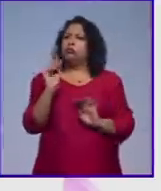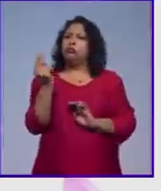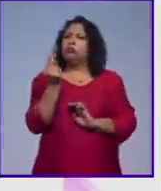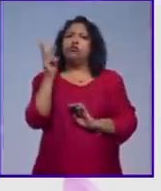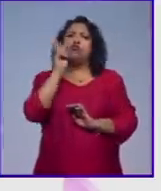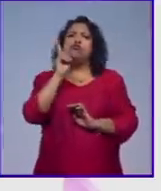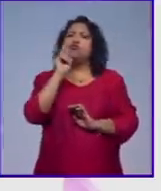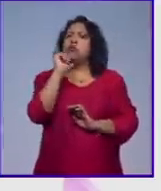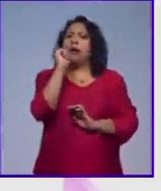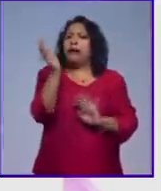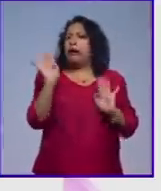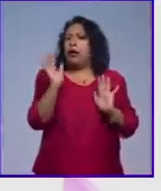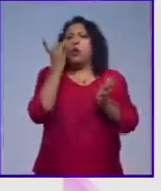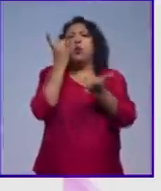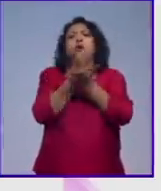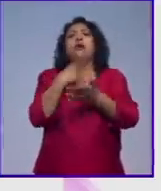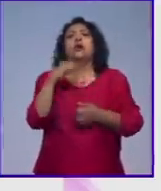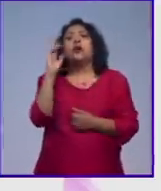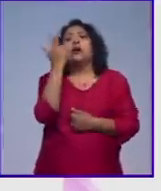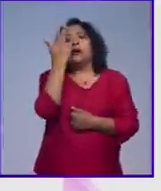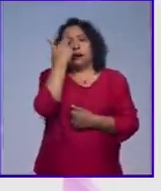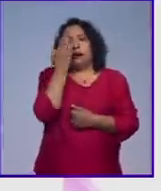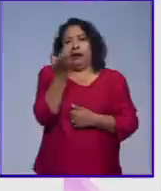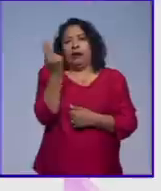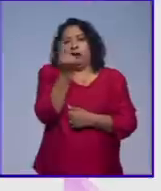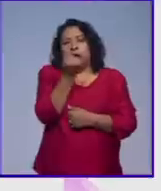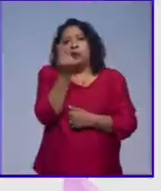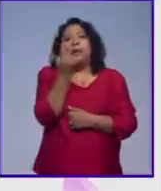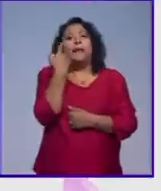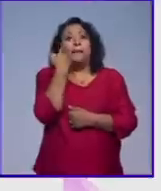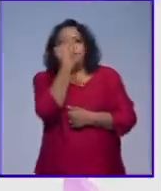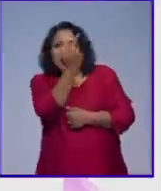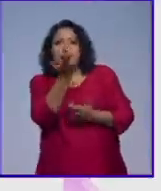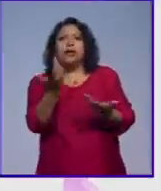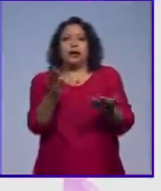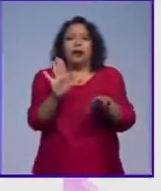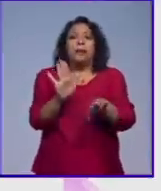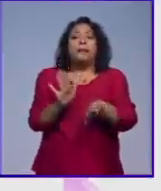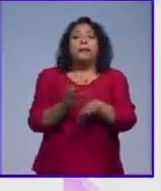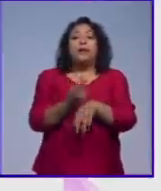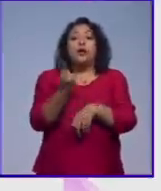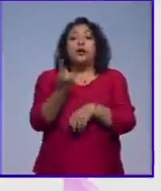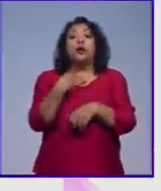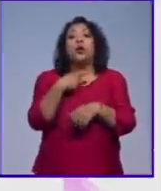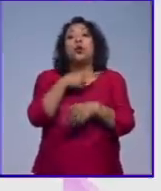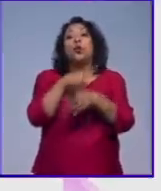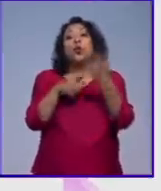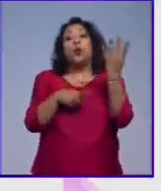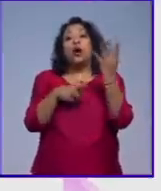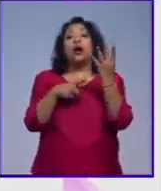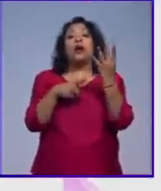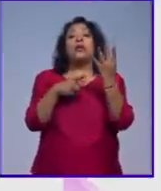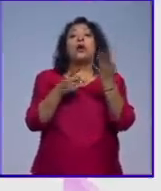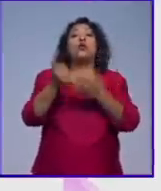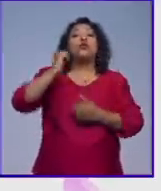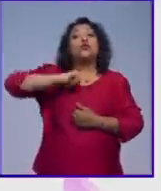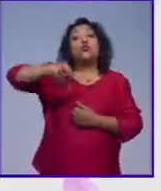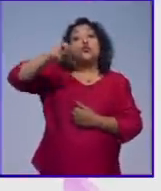probar, basta recordar, hacer lembrar, mira, porque a 4 séculos atrás